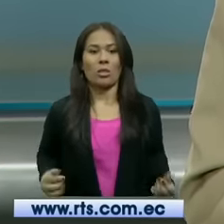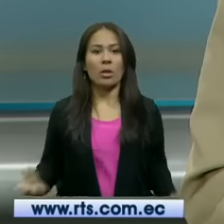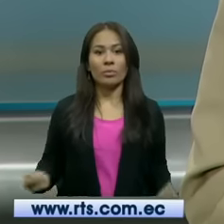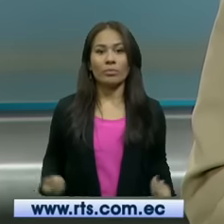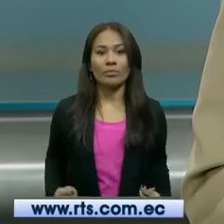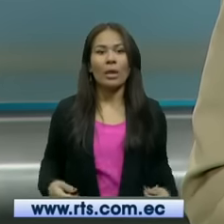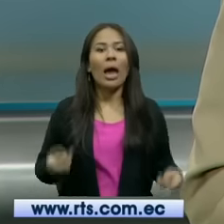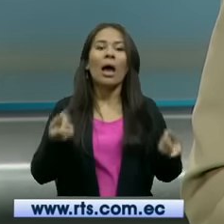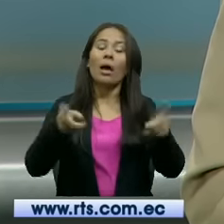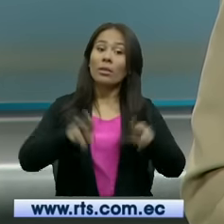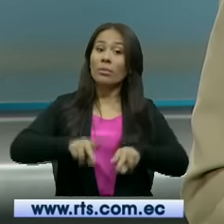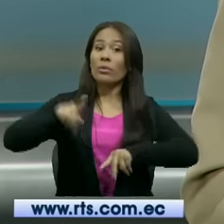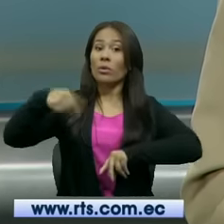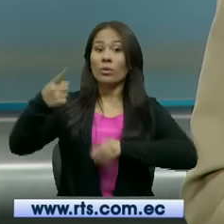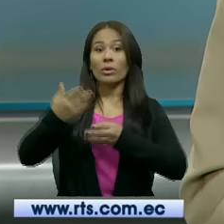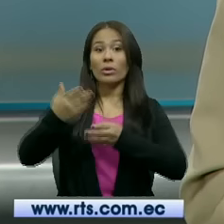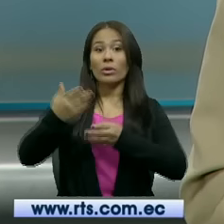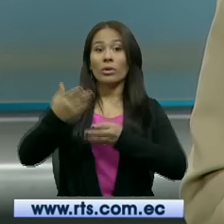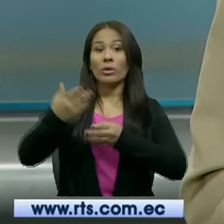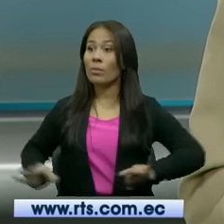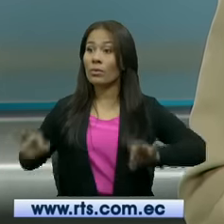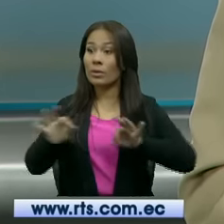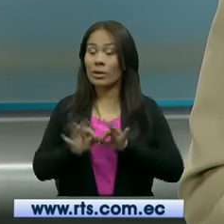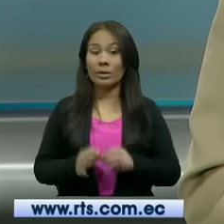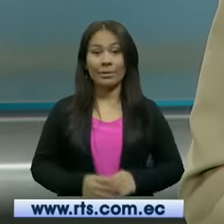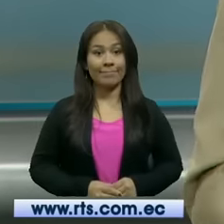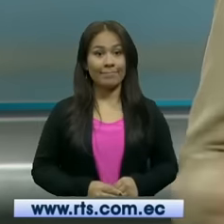muchas cosas que no se compran con el dinero.